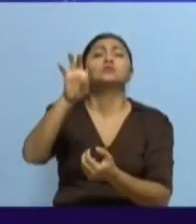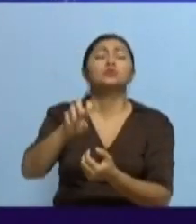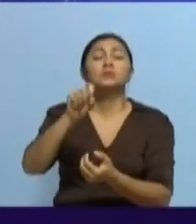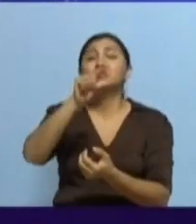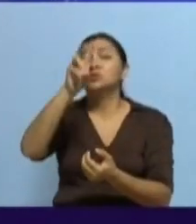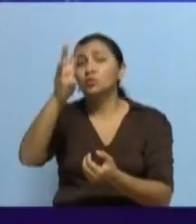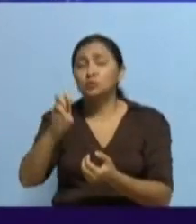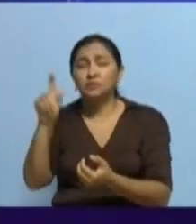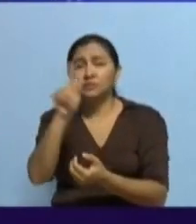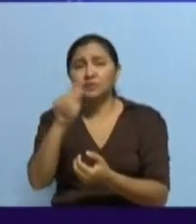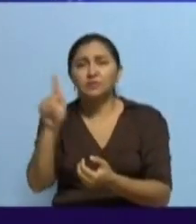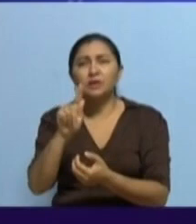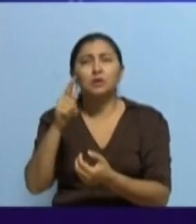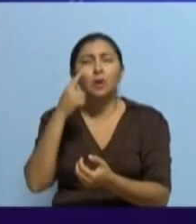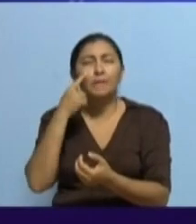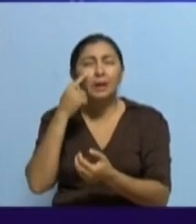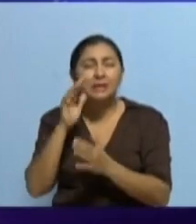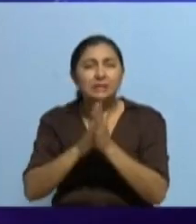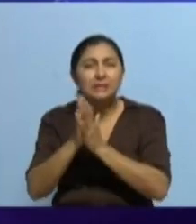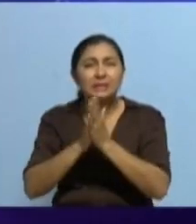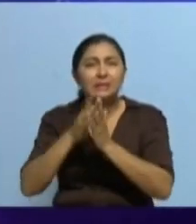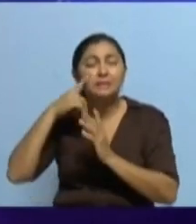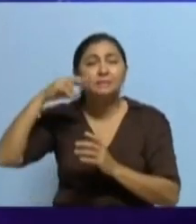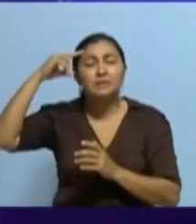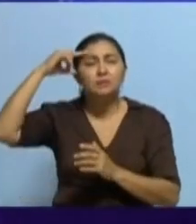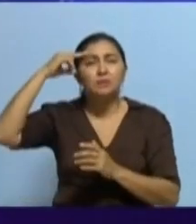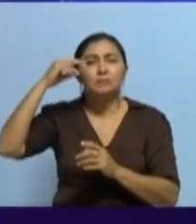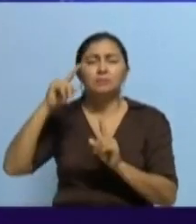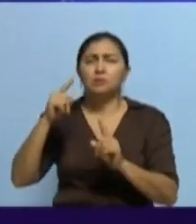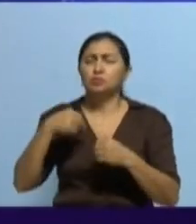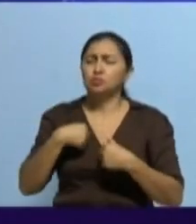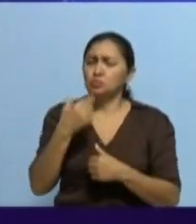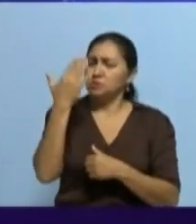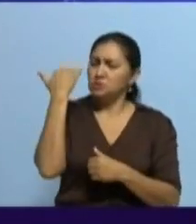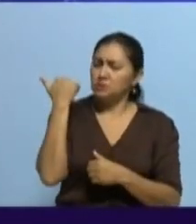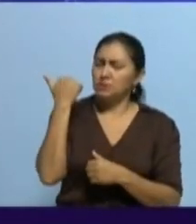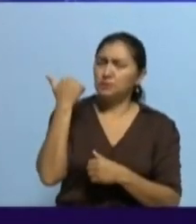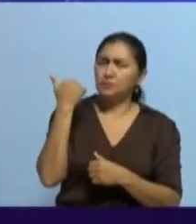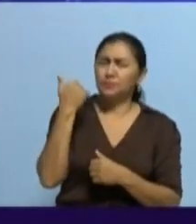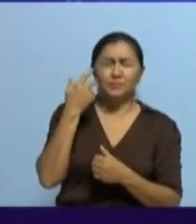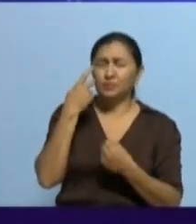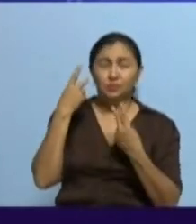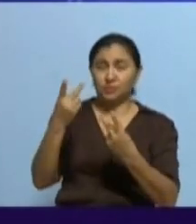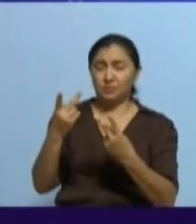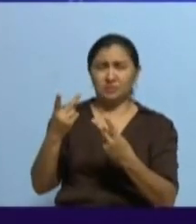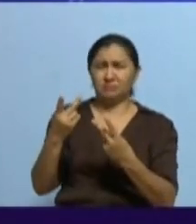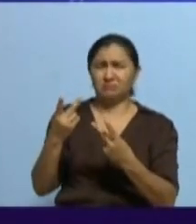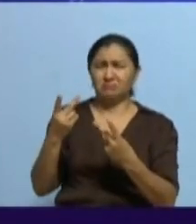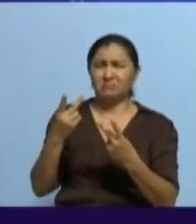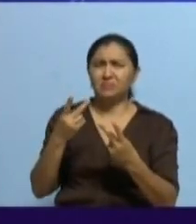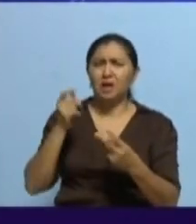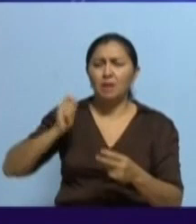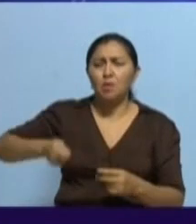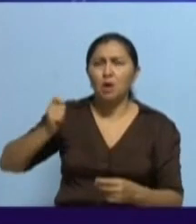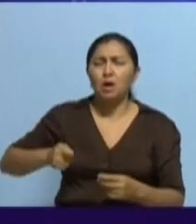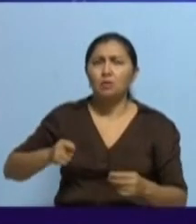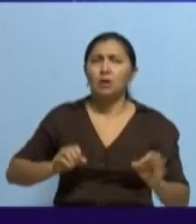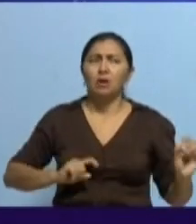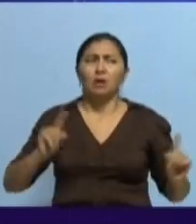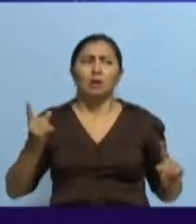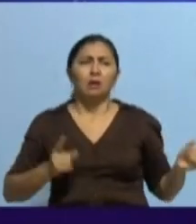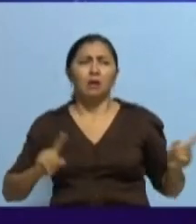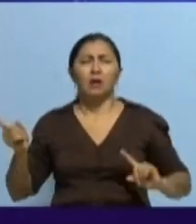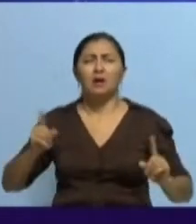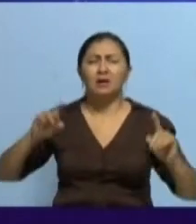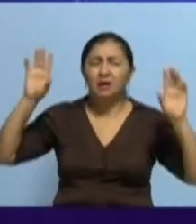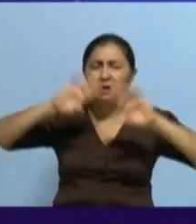como un plan B tenían ahí montado, pero ayer pues yo vi muchos movimientos raros del abogado con ese